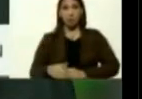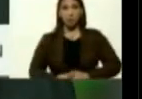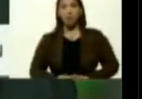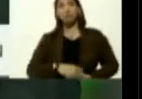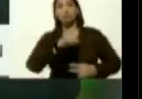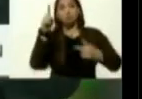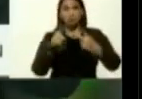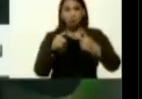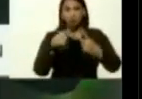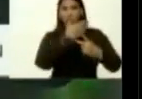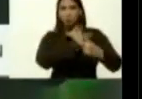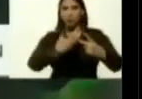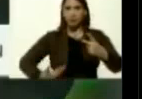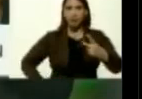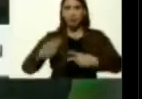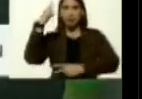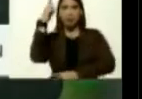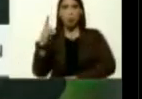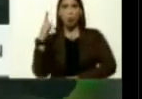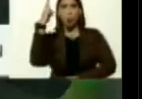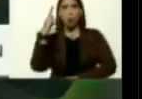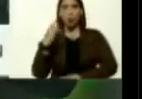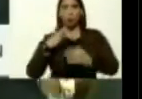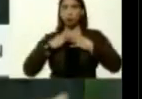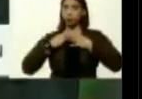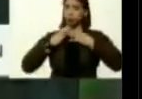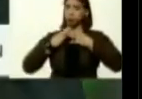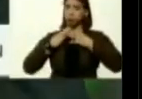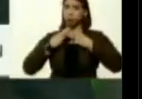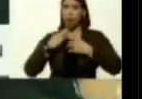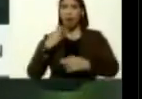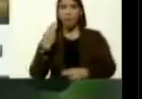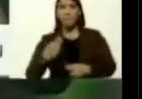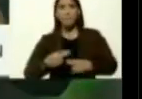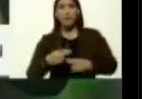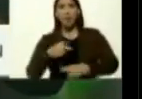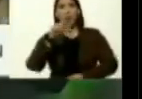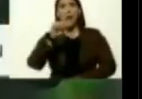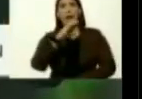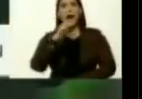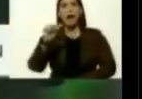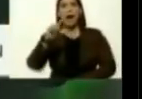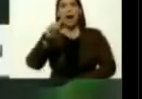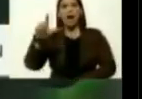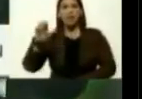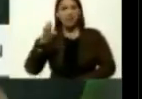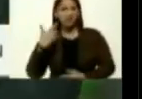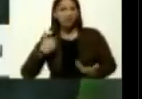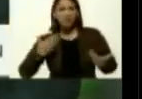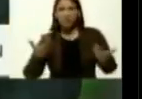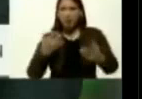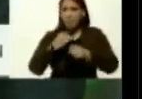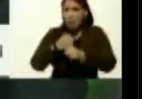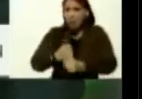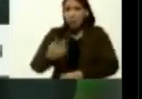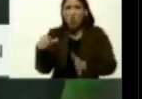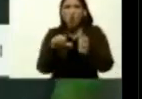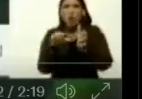el presidente de alcurnia de apellido las pero 'no dónde vamos a dar el debate